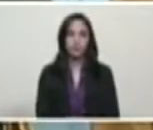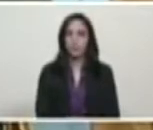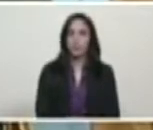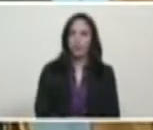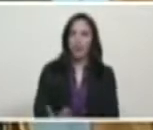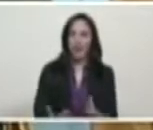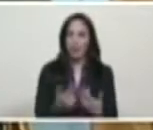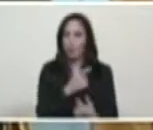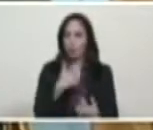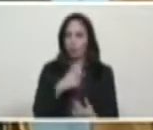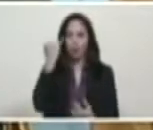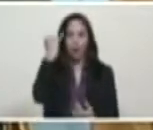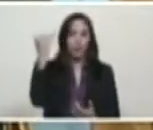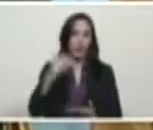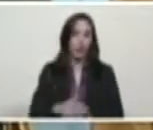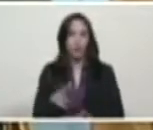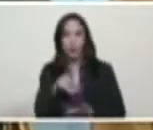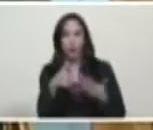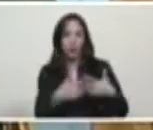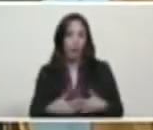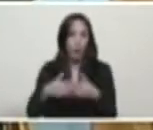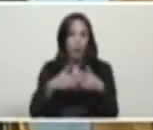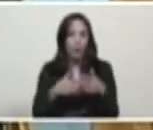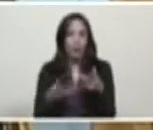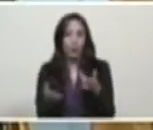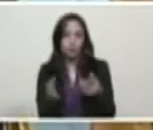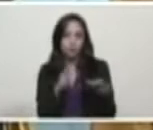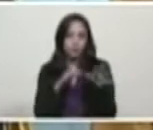Solo es una razón ideológica que